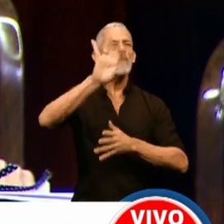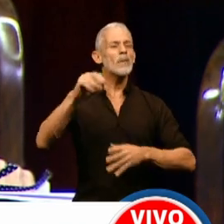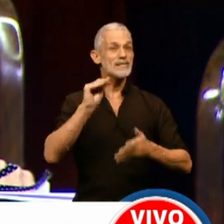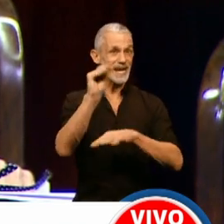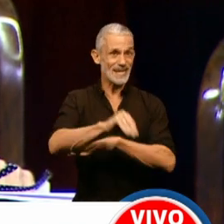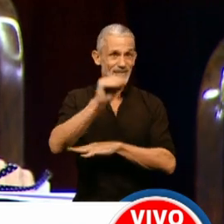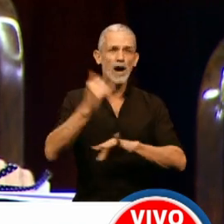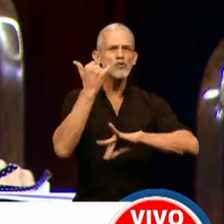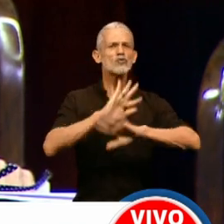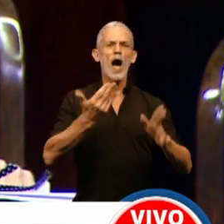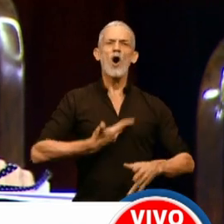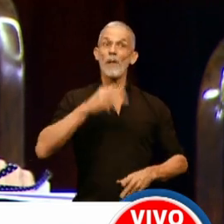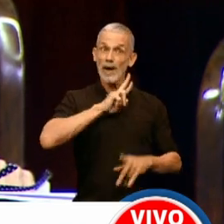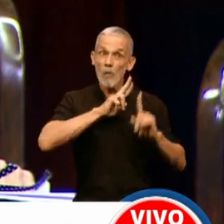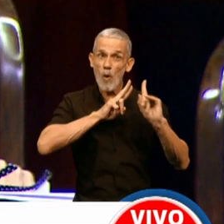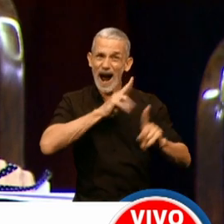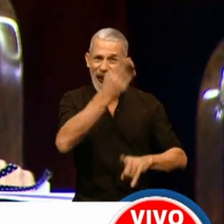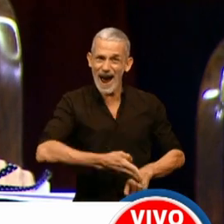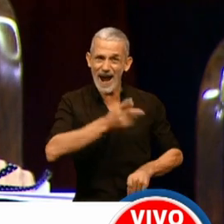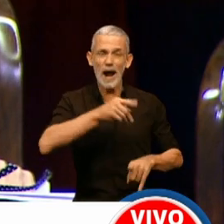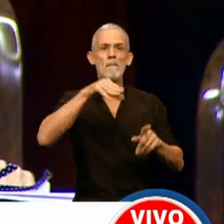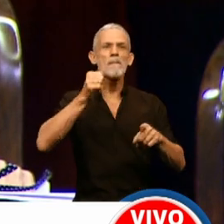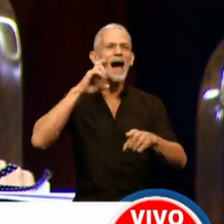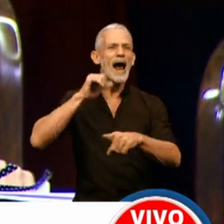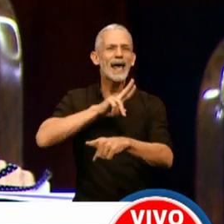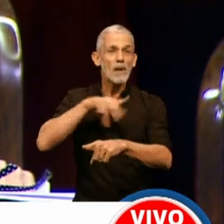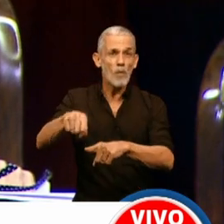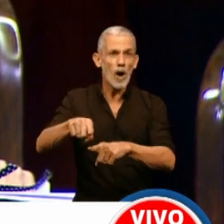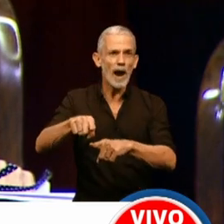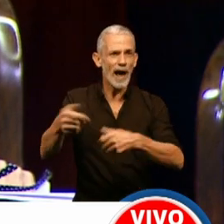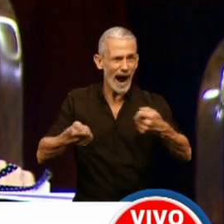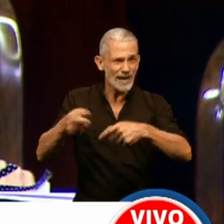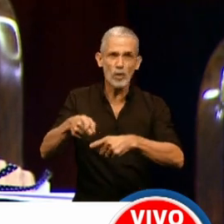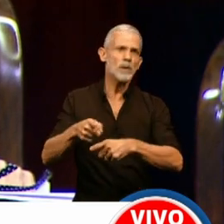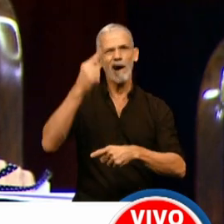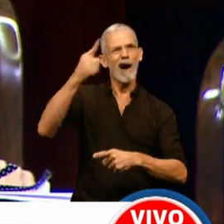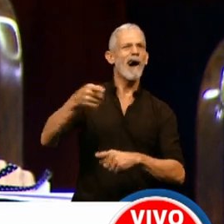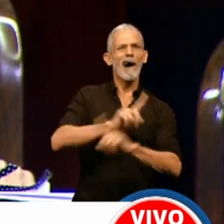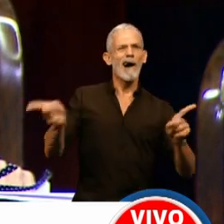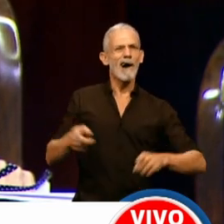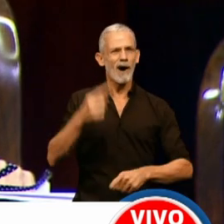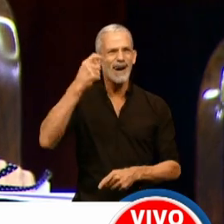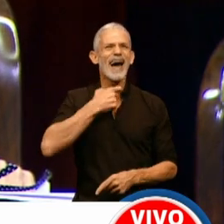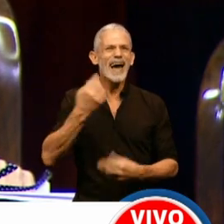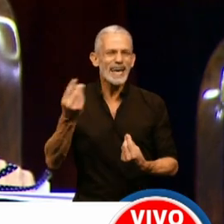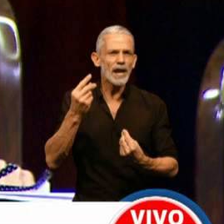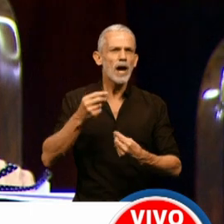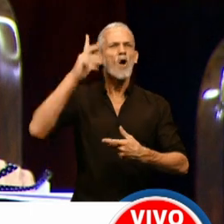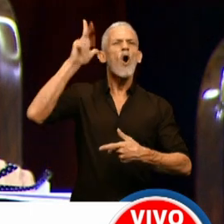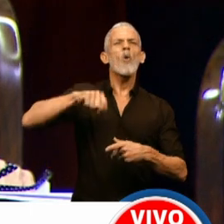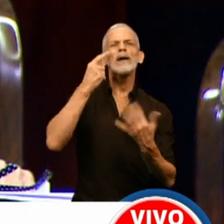santa cruz y teniendo una gobernadora mujer a macarena no le creen quieren que haya sentencia firme